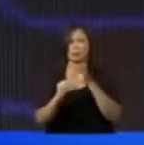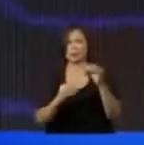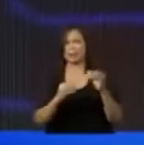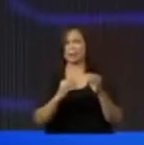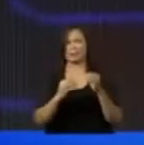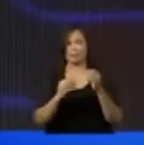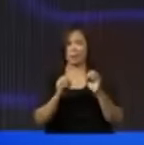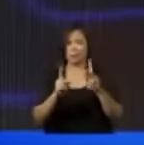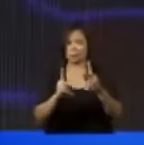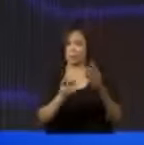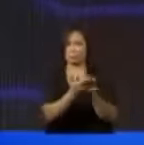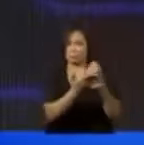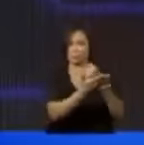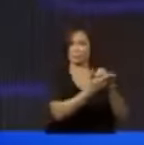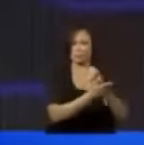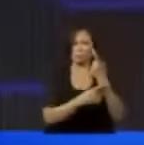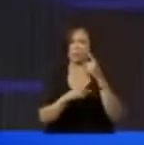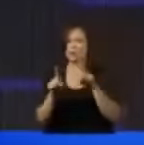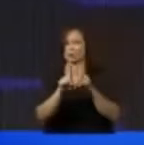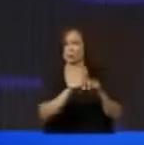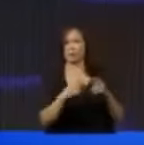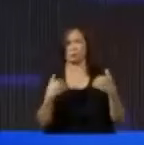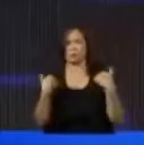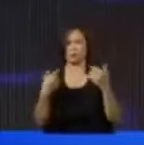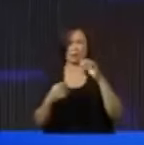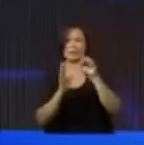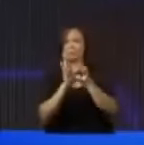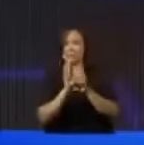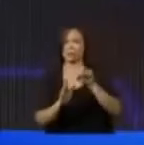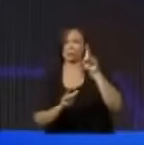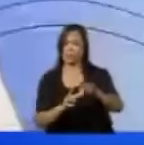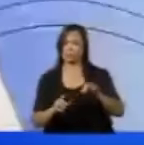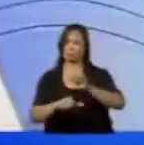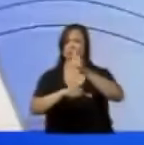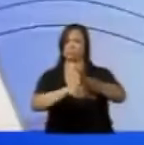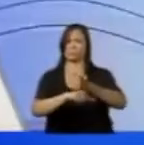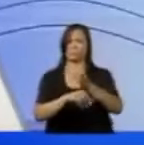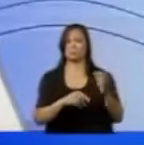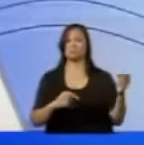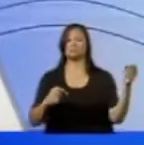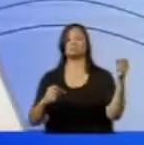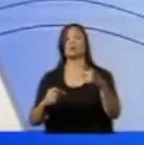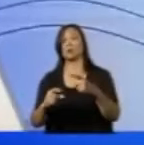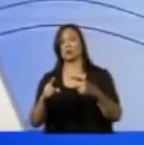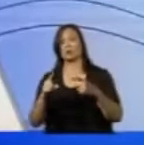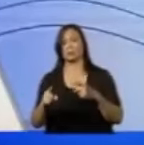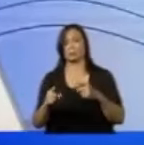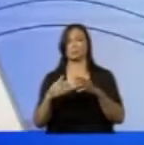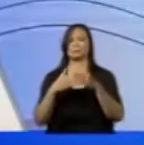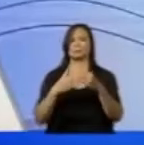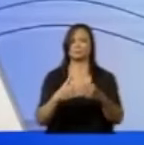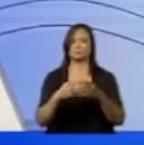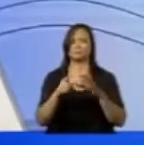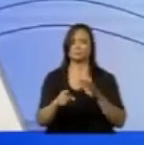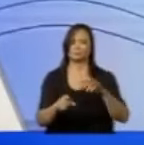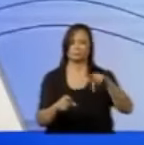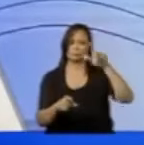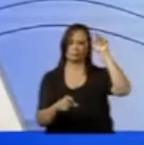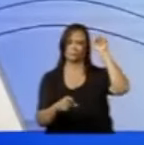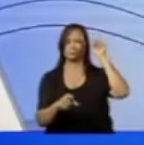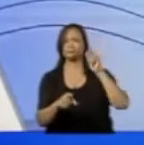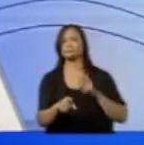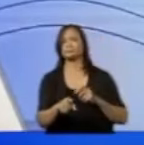que haya igualdad de oportunidades, y eso es algo que tiene que proveer el Estado Dominicano. Derecho a réplica para el candidato